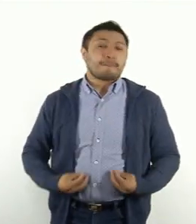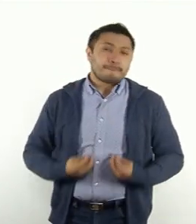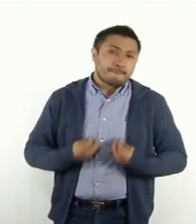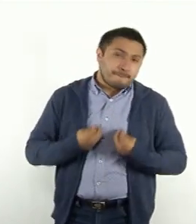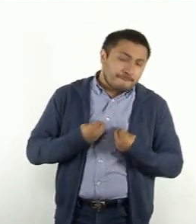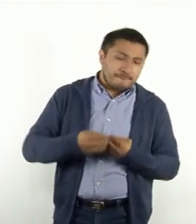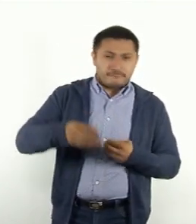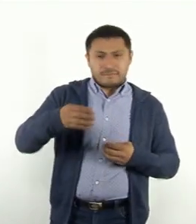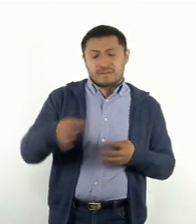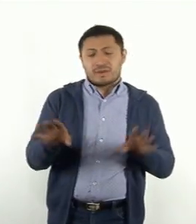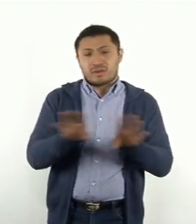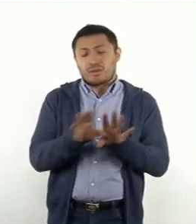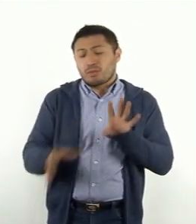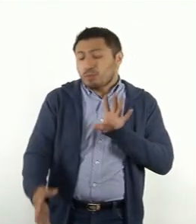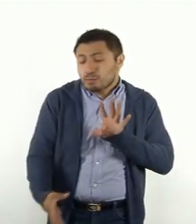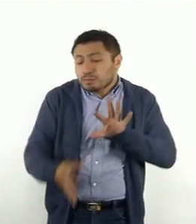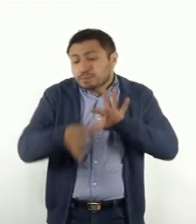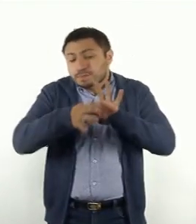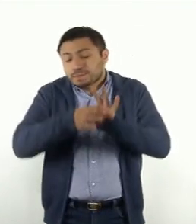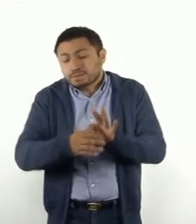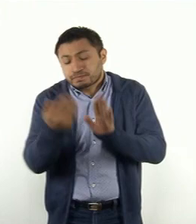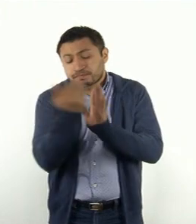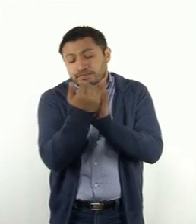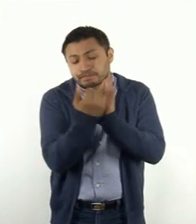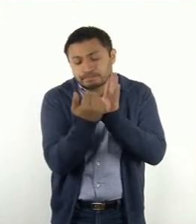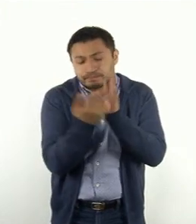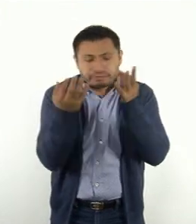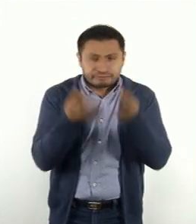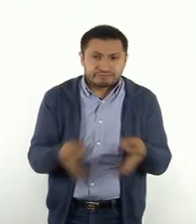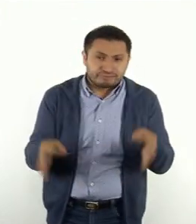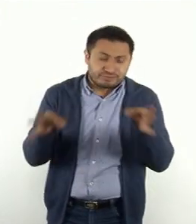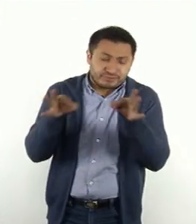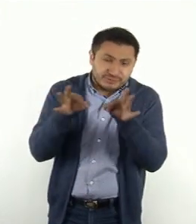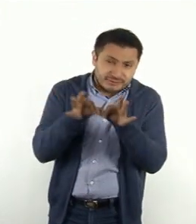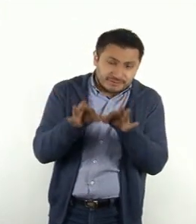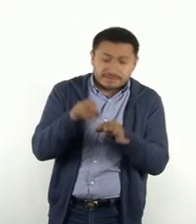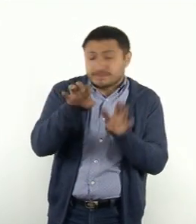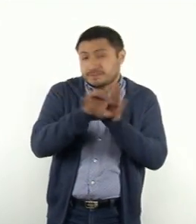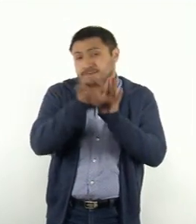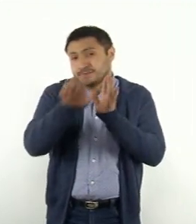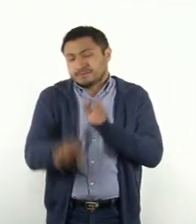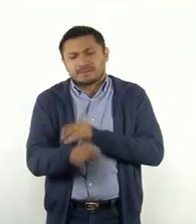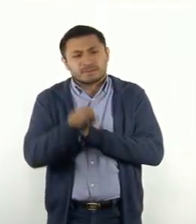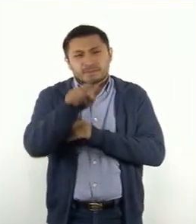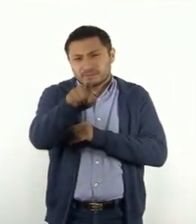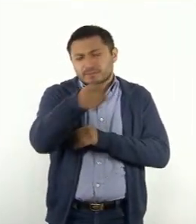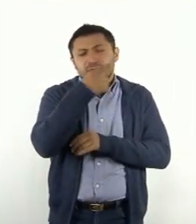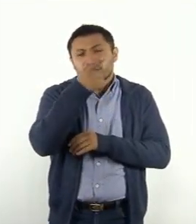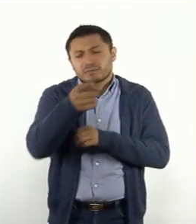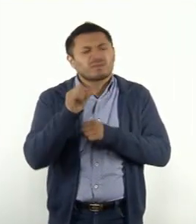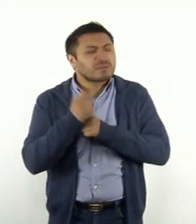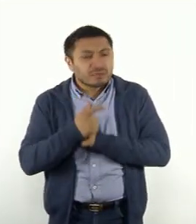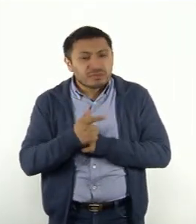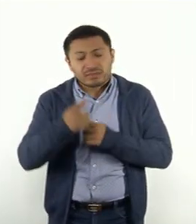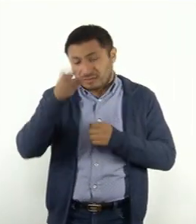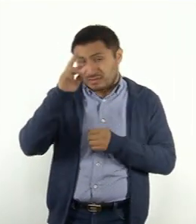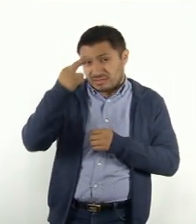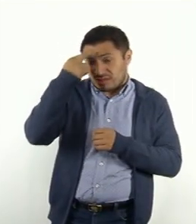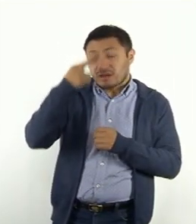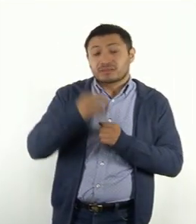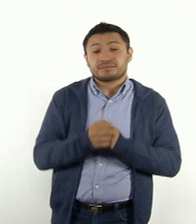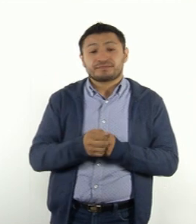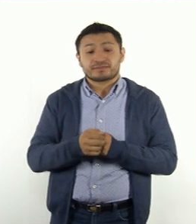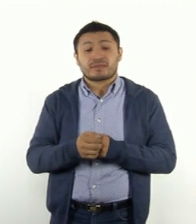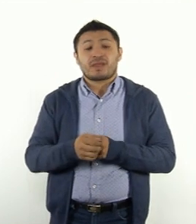con una serie de principios fundamentales. ¿Podrías nombrar alguno que recuerdes, Efraín? Pues